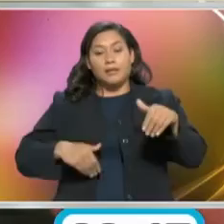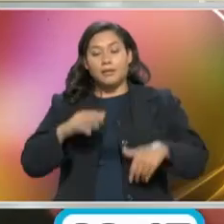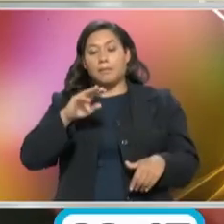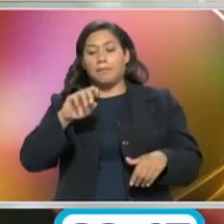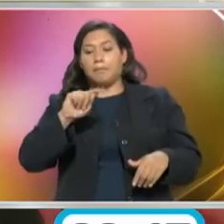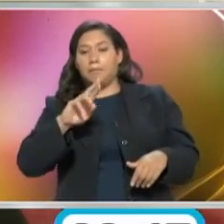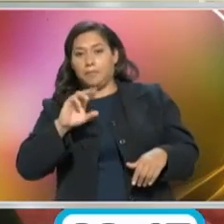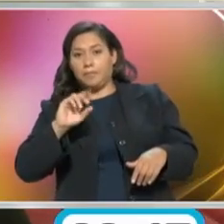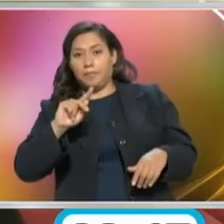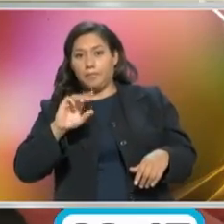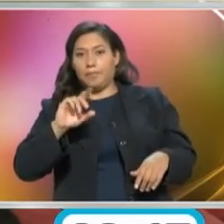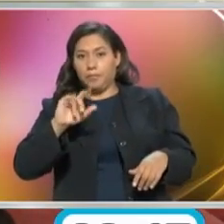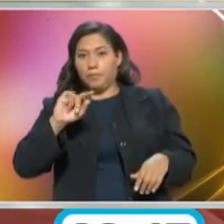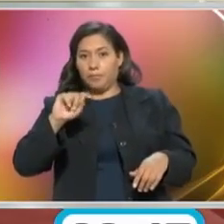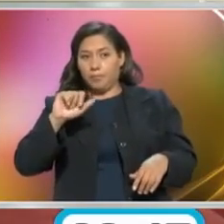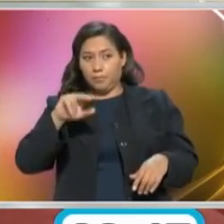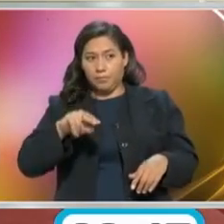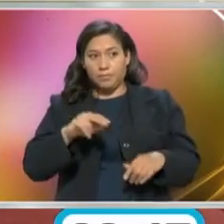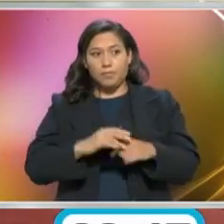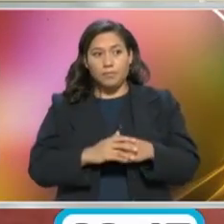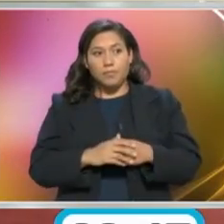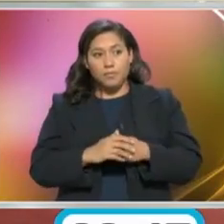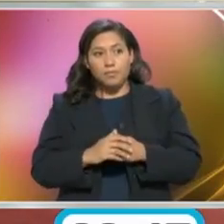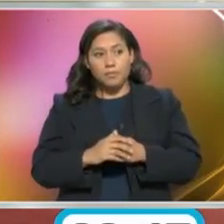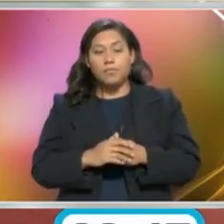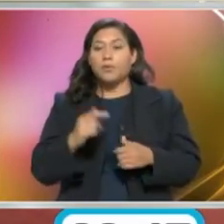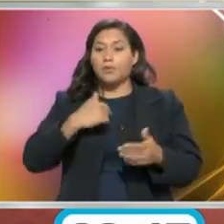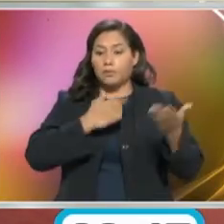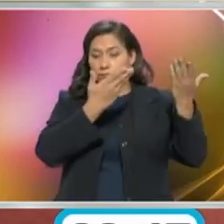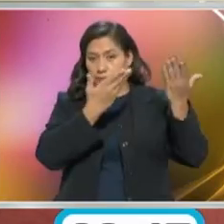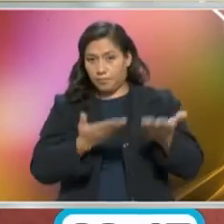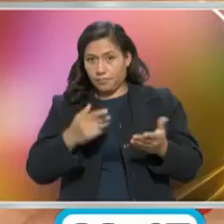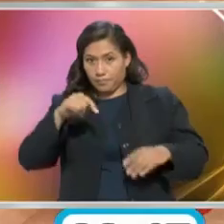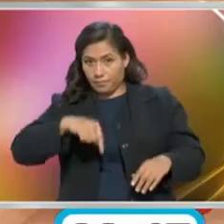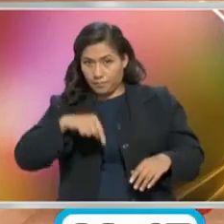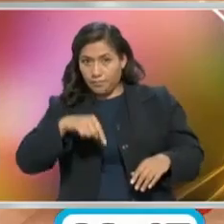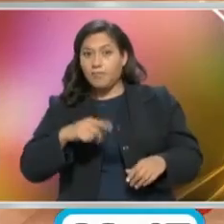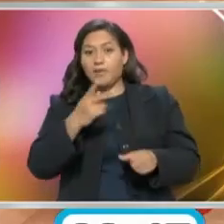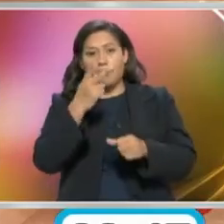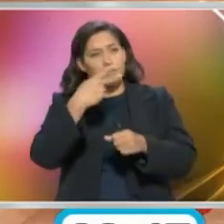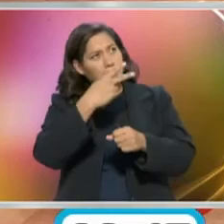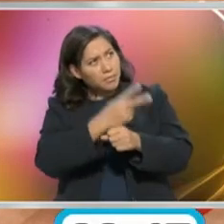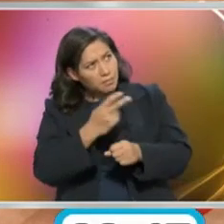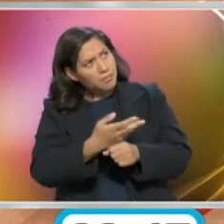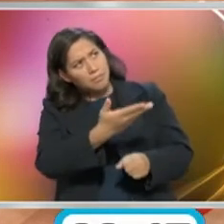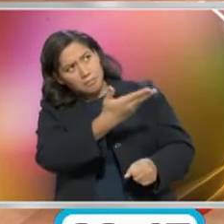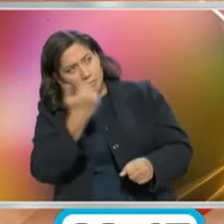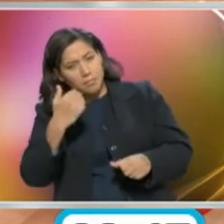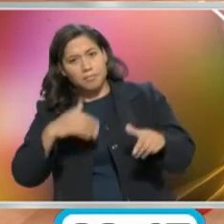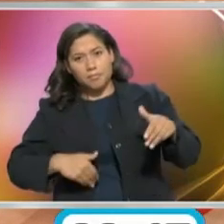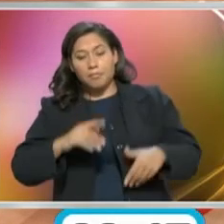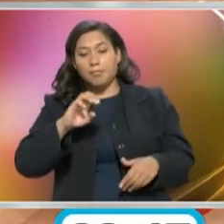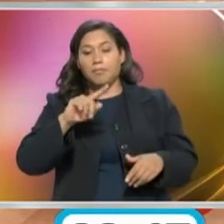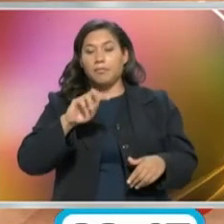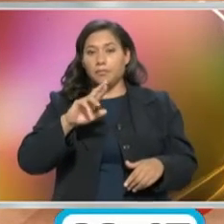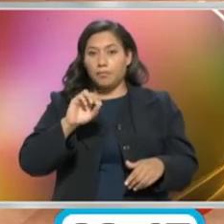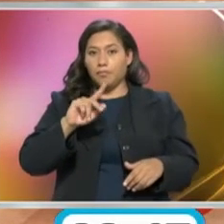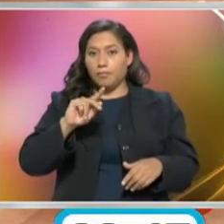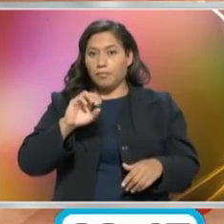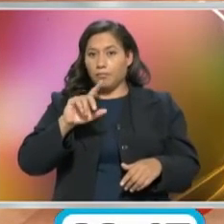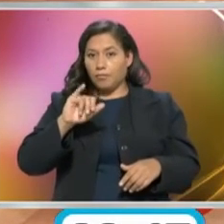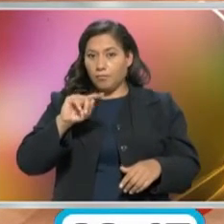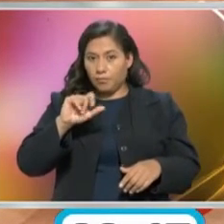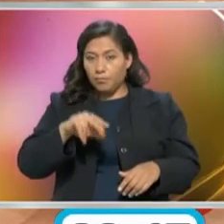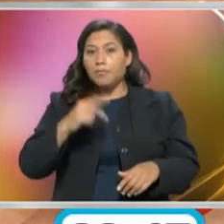La directora del Metropolitan Así es. mi ha chiesto di venire lì la invitó a ir al Metropolitan per fare un'audizione di essere